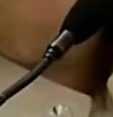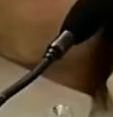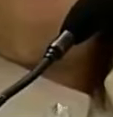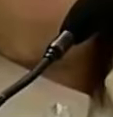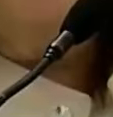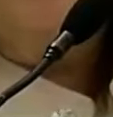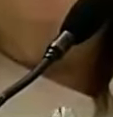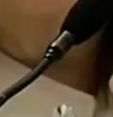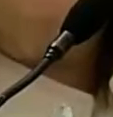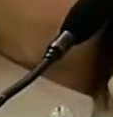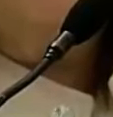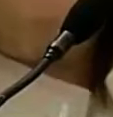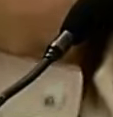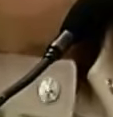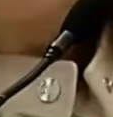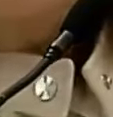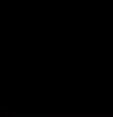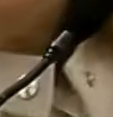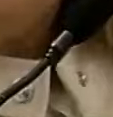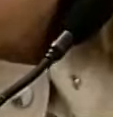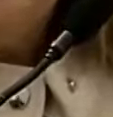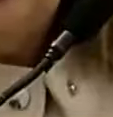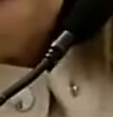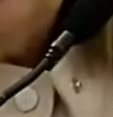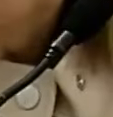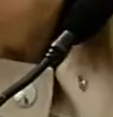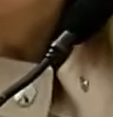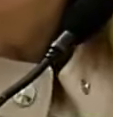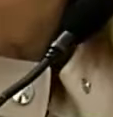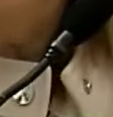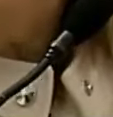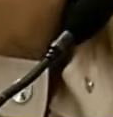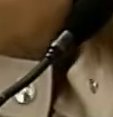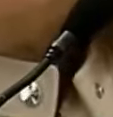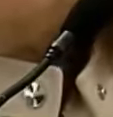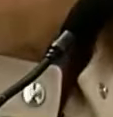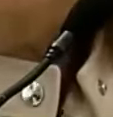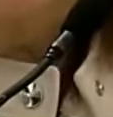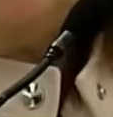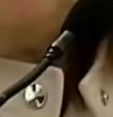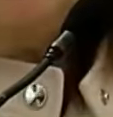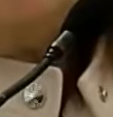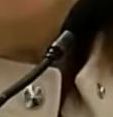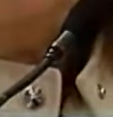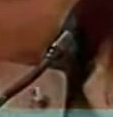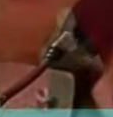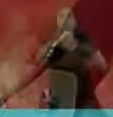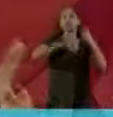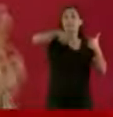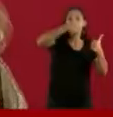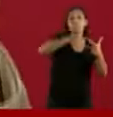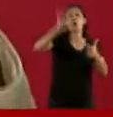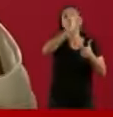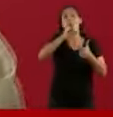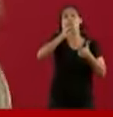delito económico, sobre el lavado del activo, que es el producto de los delitos precedentes, sea narcotráfico,